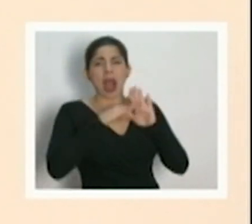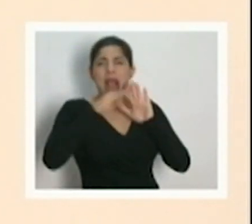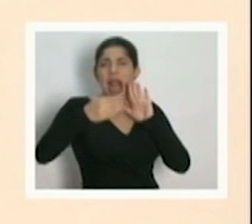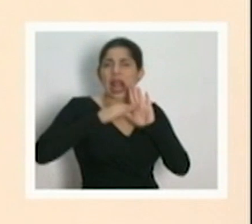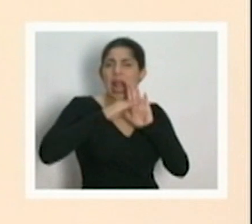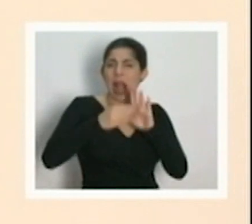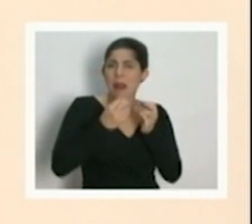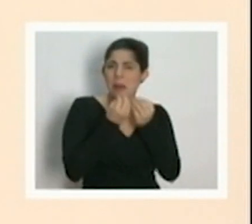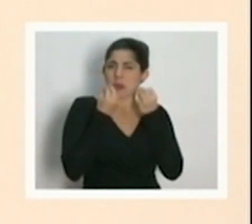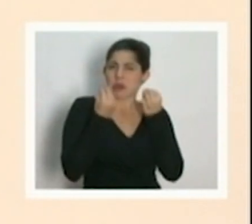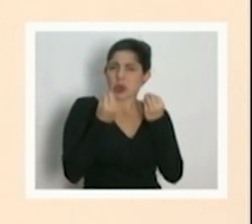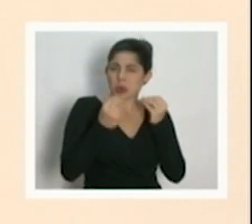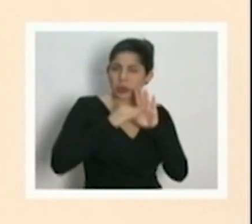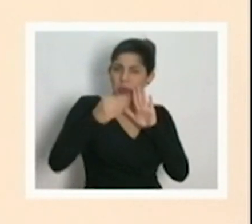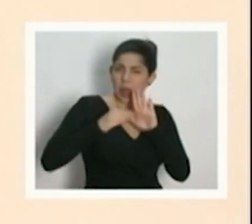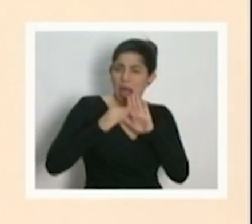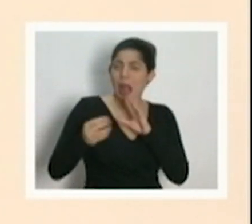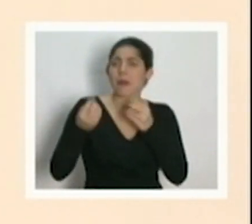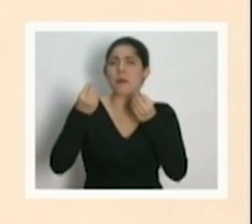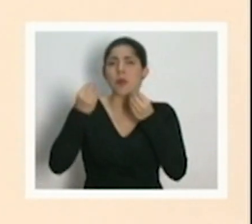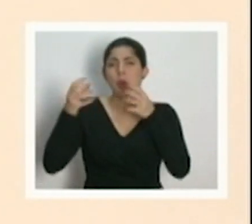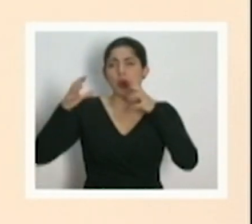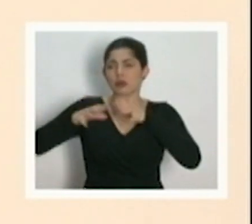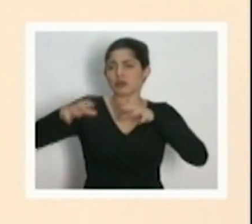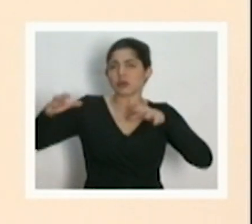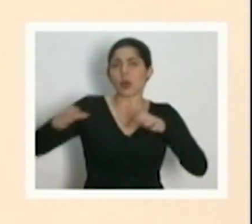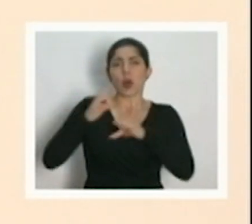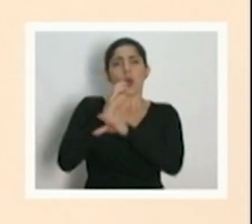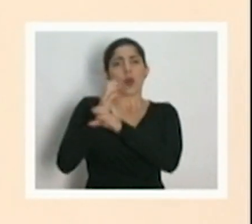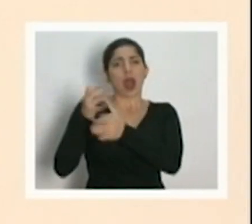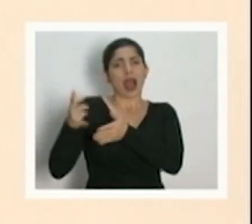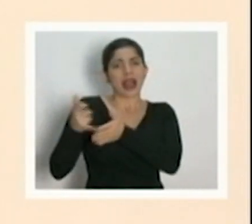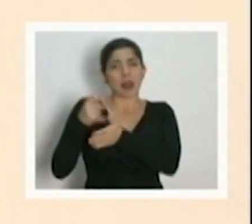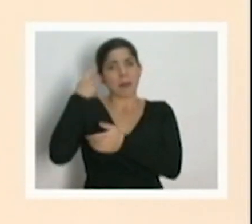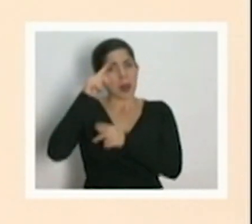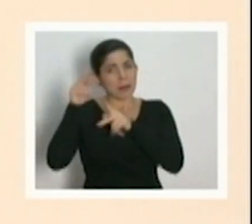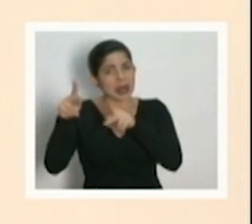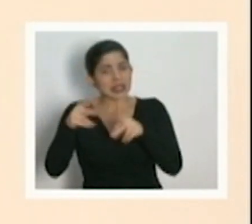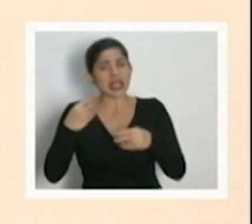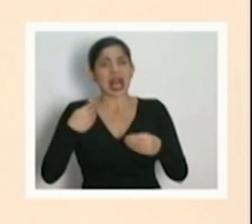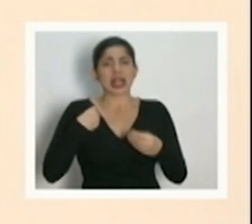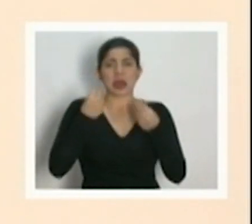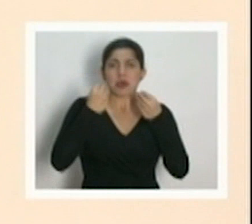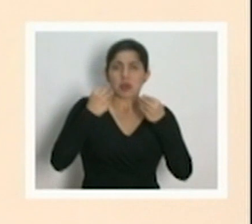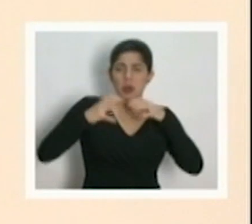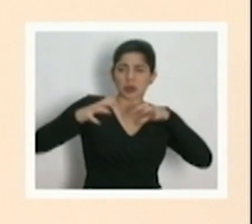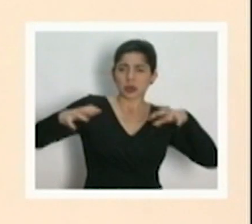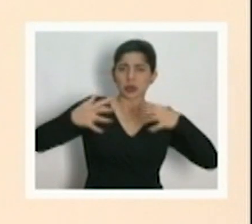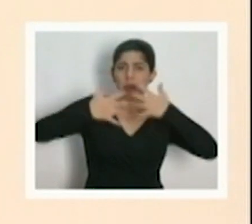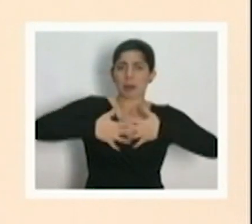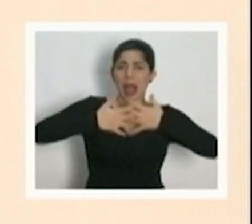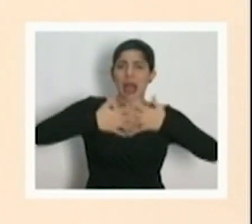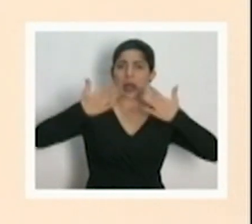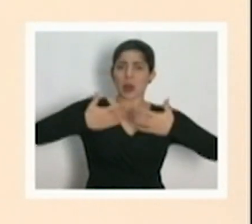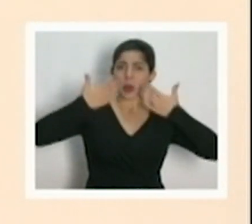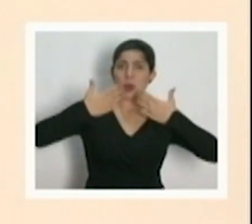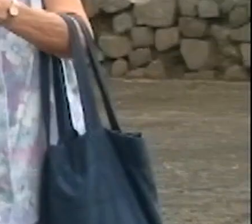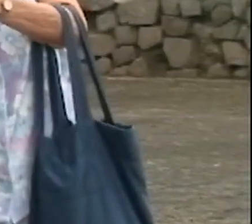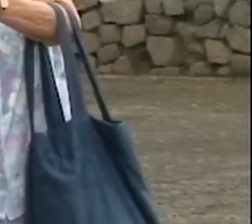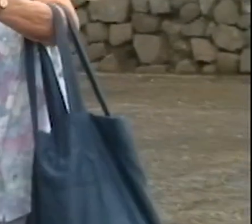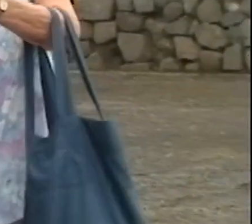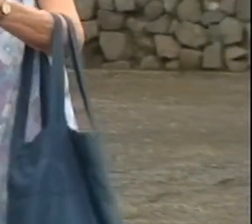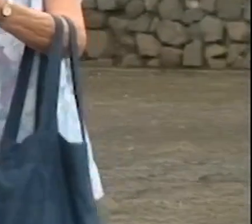por habitante, con más unidades de cuidados intensivos por habitante, con más ventiladores por habitante, los